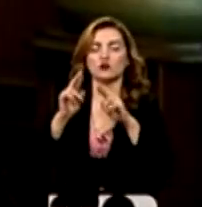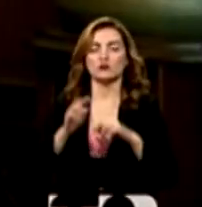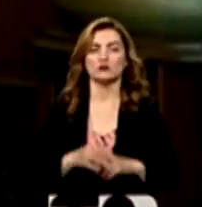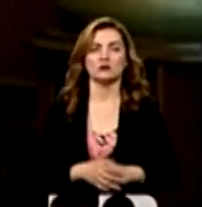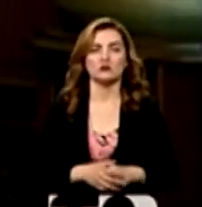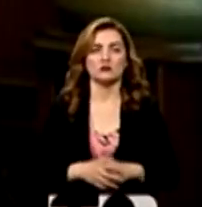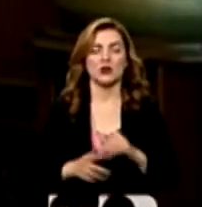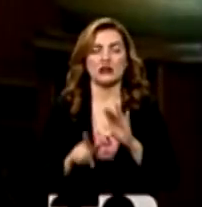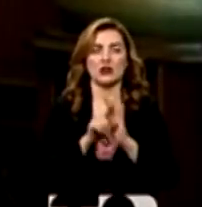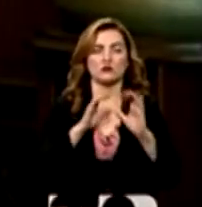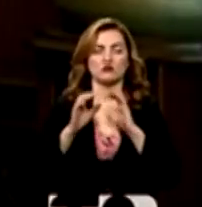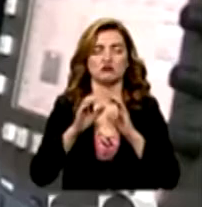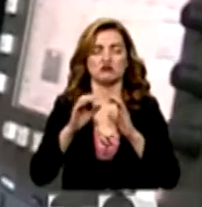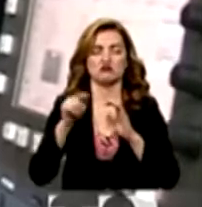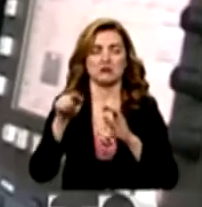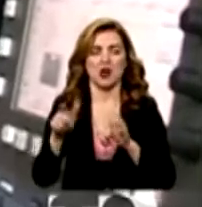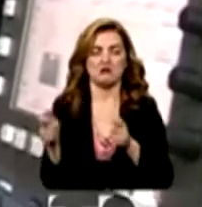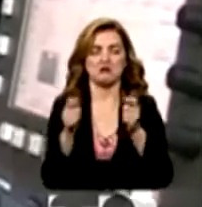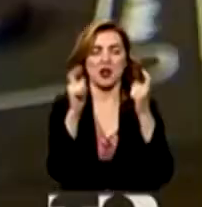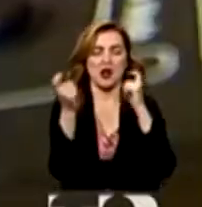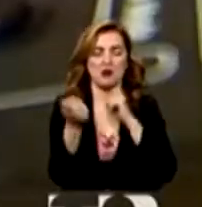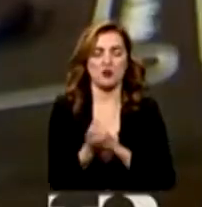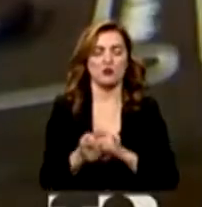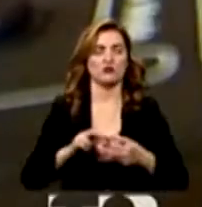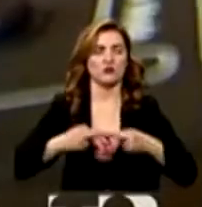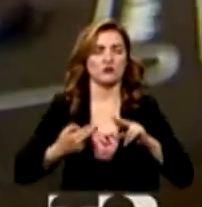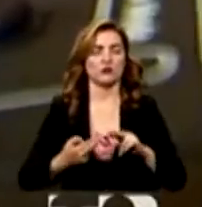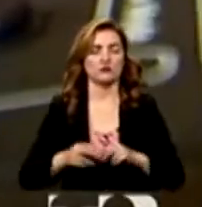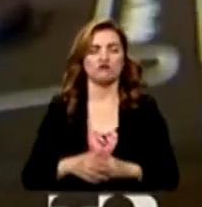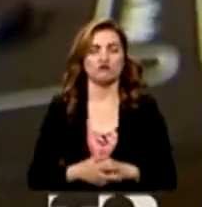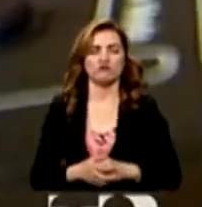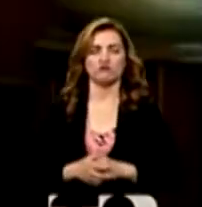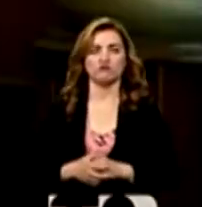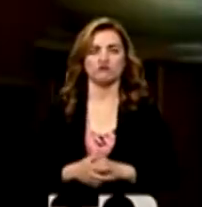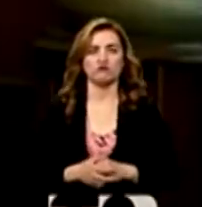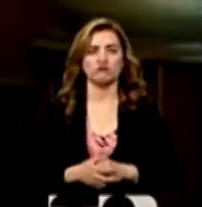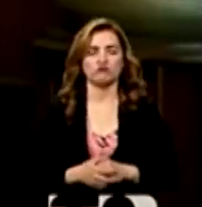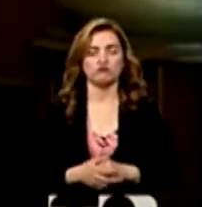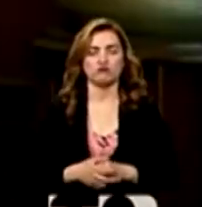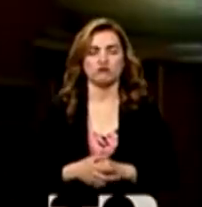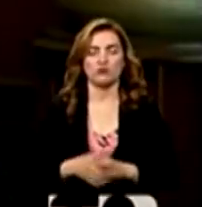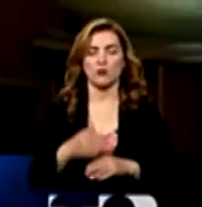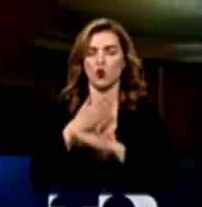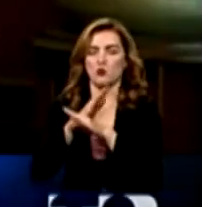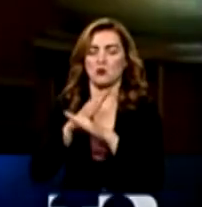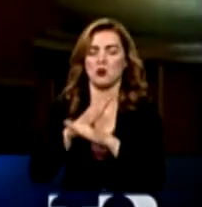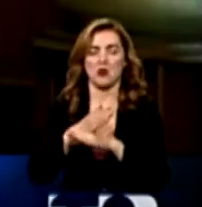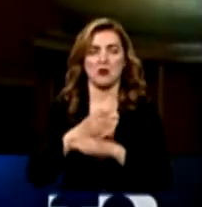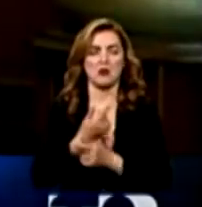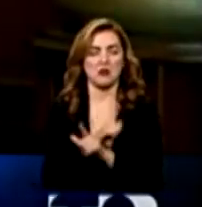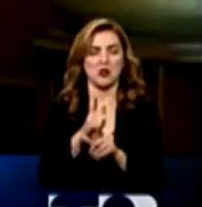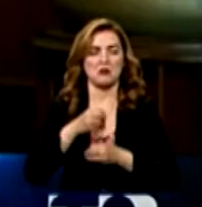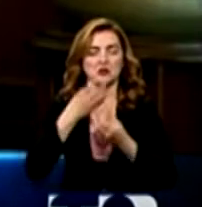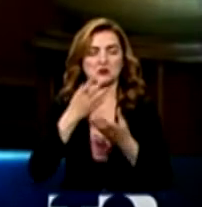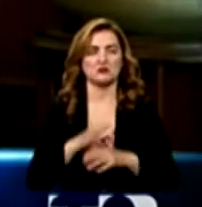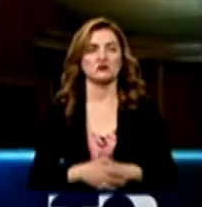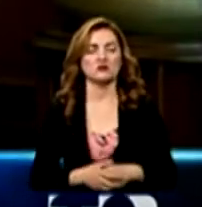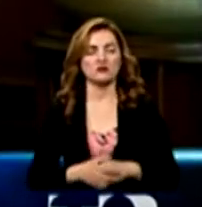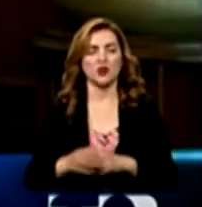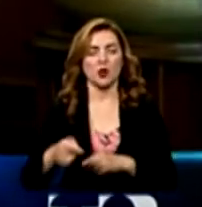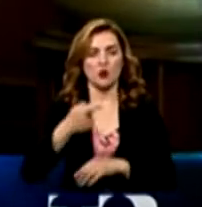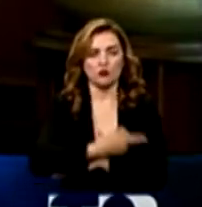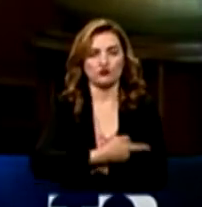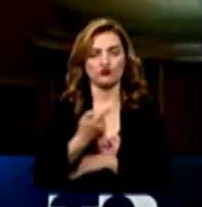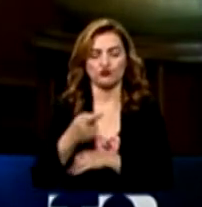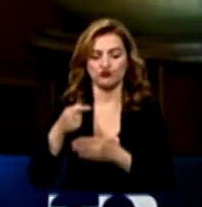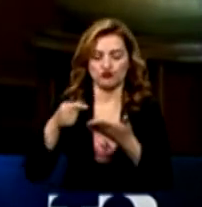perversa ley de comunicación que coartaba la libertad de expresión. En los próximos días remitiré el veto parcial a este cuerpo legal,